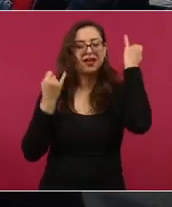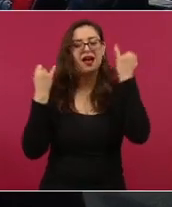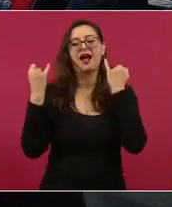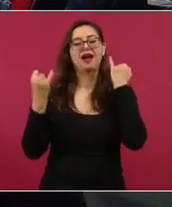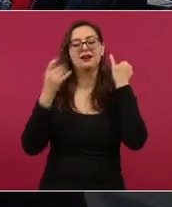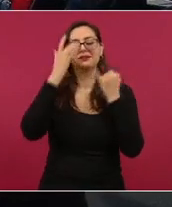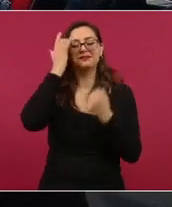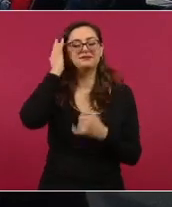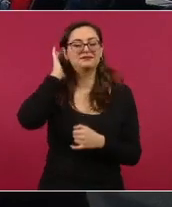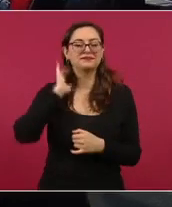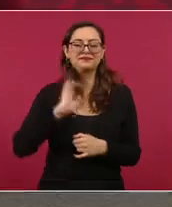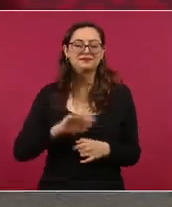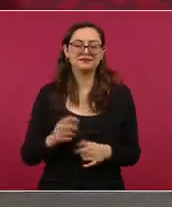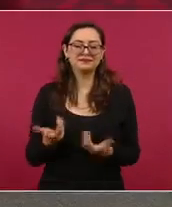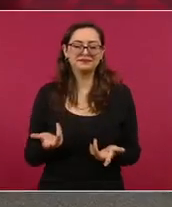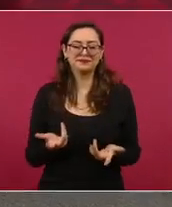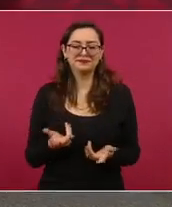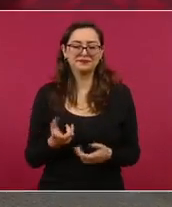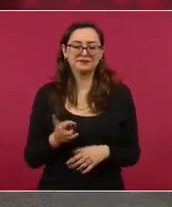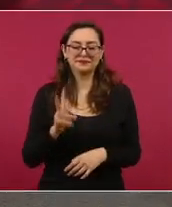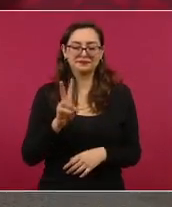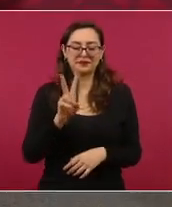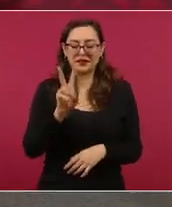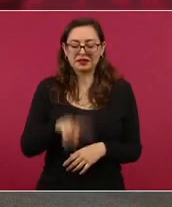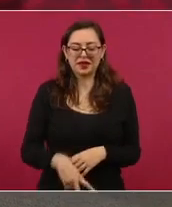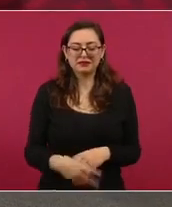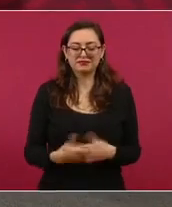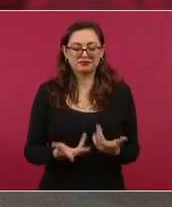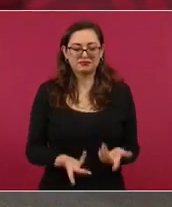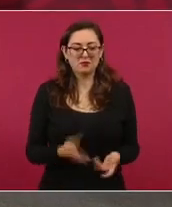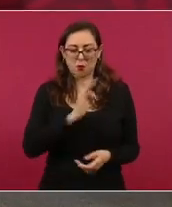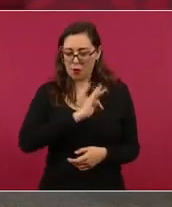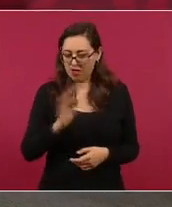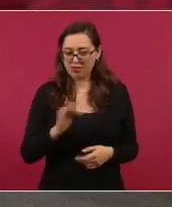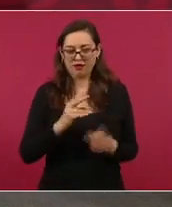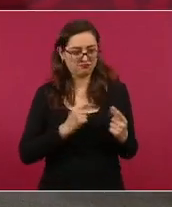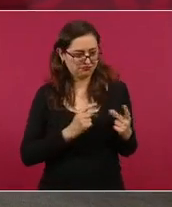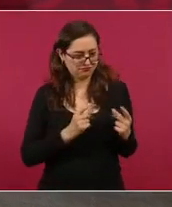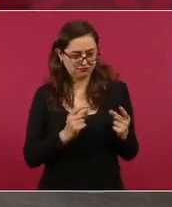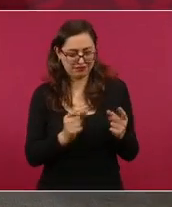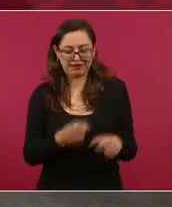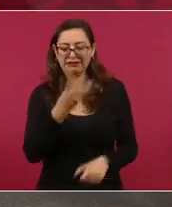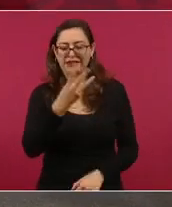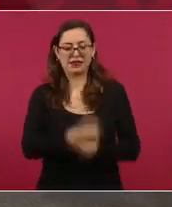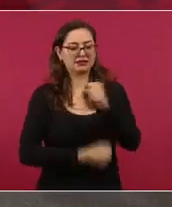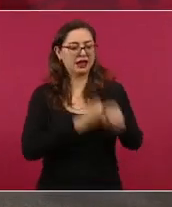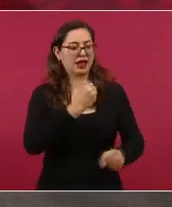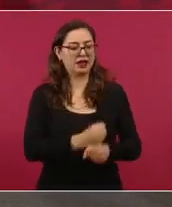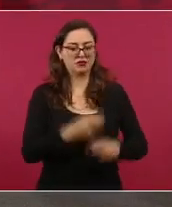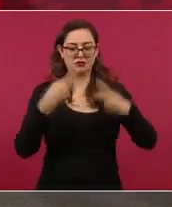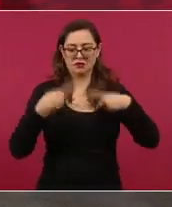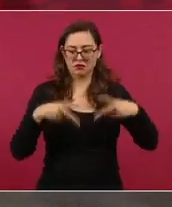3 años ya hay prospectos. Si